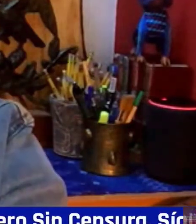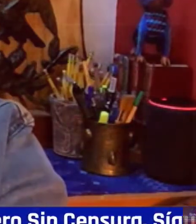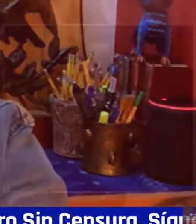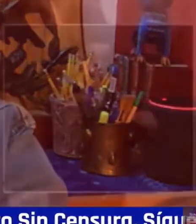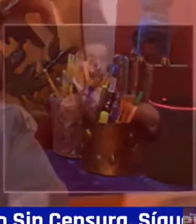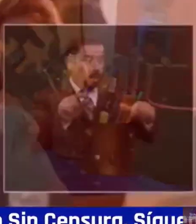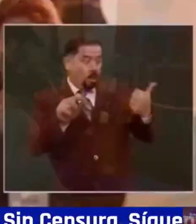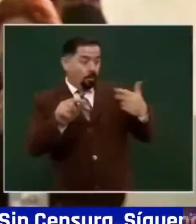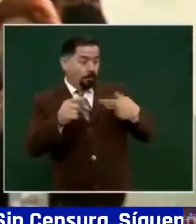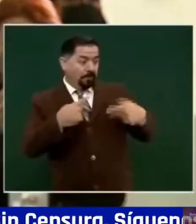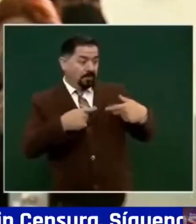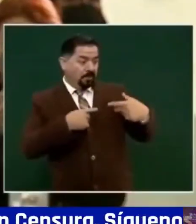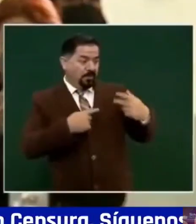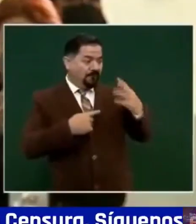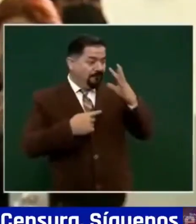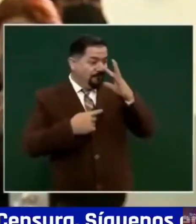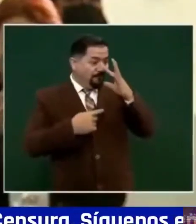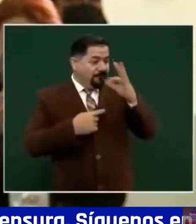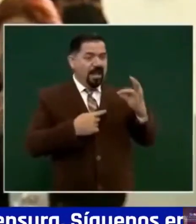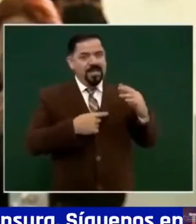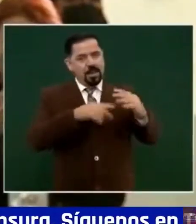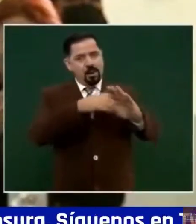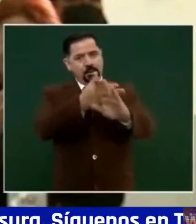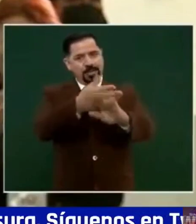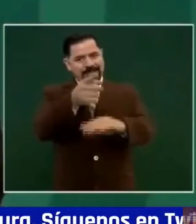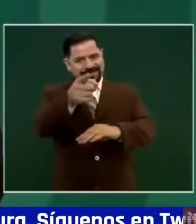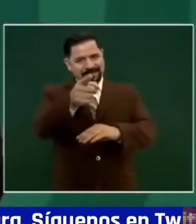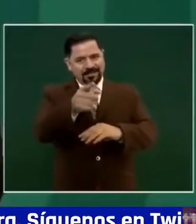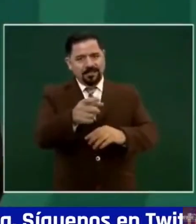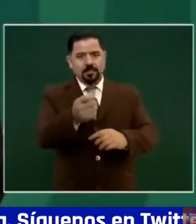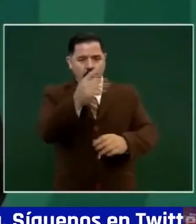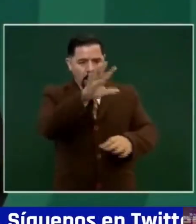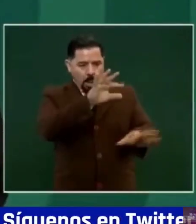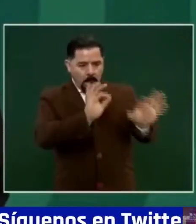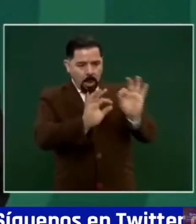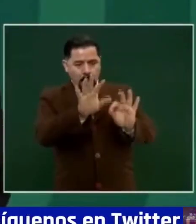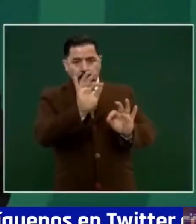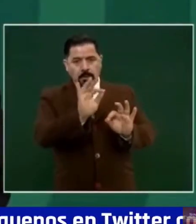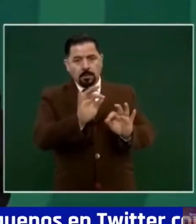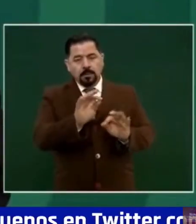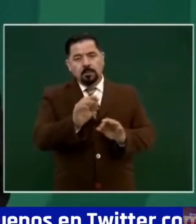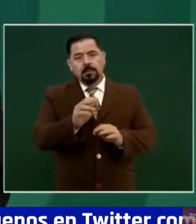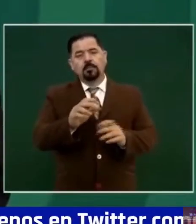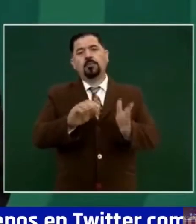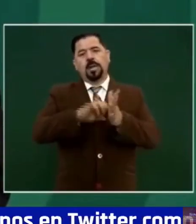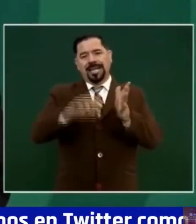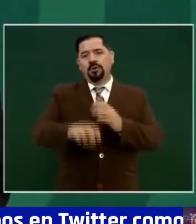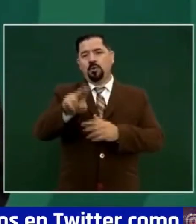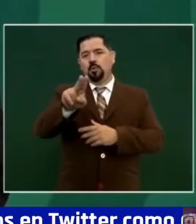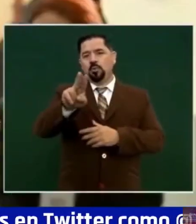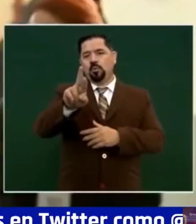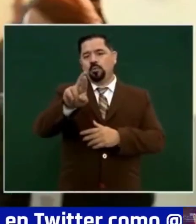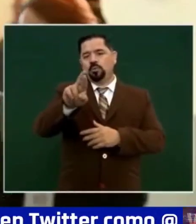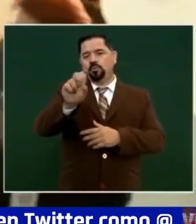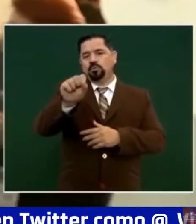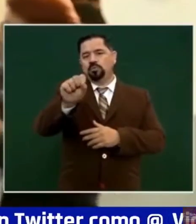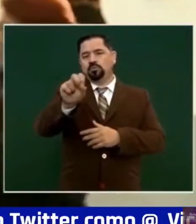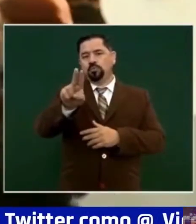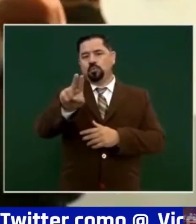reconociera a este Vicente y a todos ustedes los que están detrás de todo este proyecto, porque yo creo que